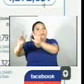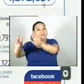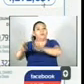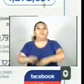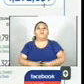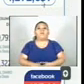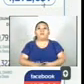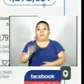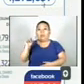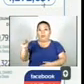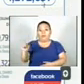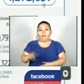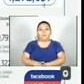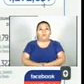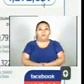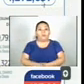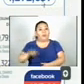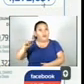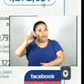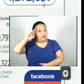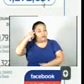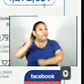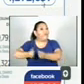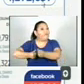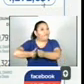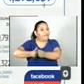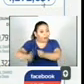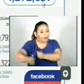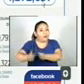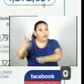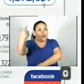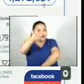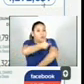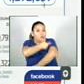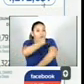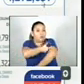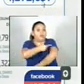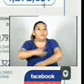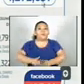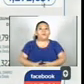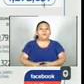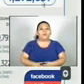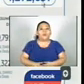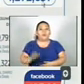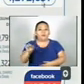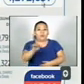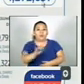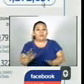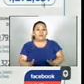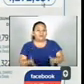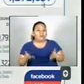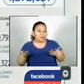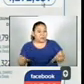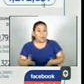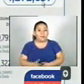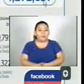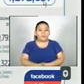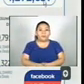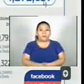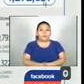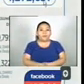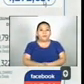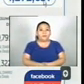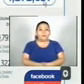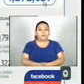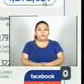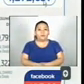1,272,637. Esto pues ya es un avance en la vacunación meta que se ha fijado en este caso el gobierno y las autoridades de salud,